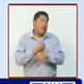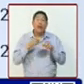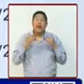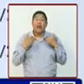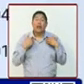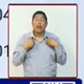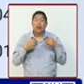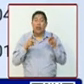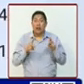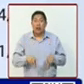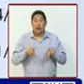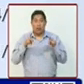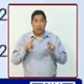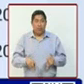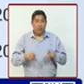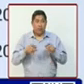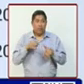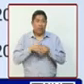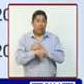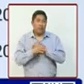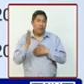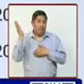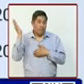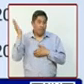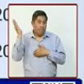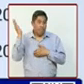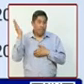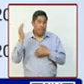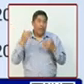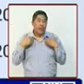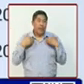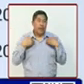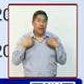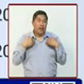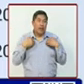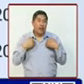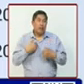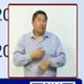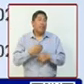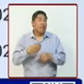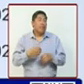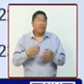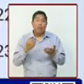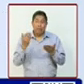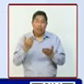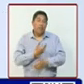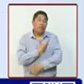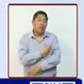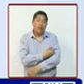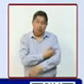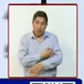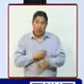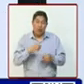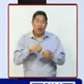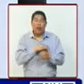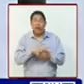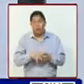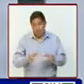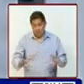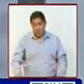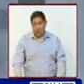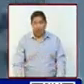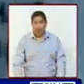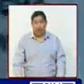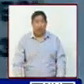la persona que está accediendo a obtener su carnet de vacunación